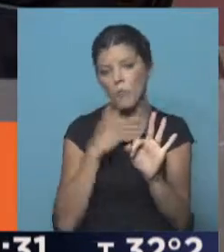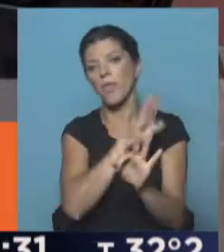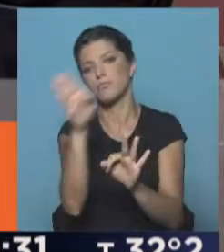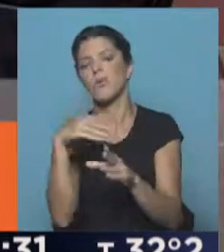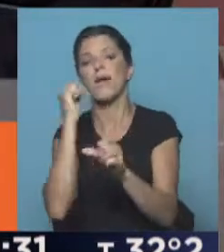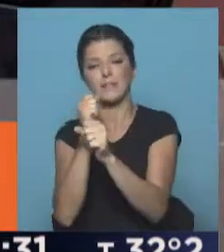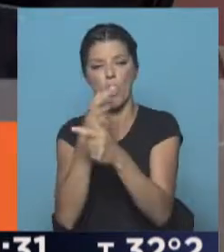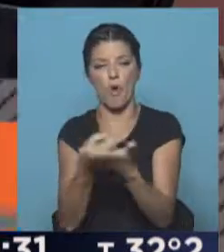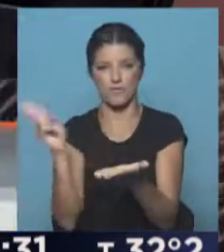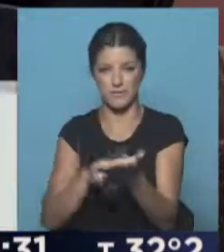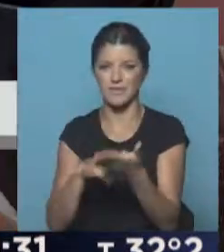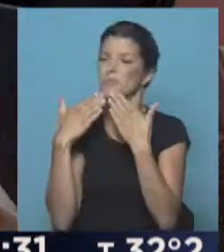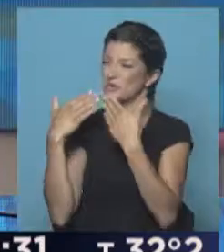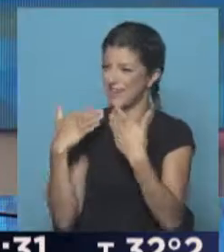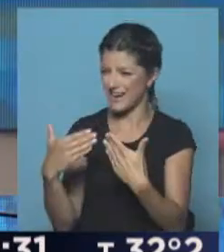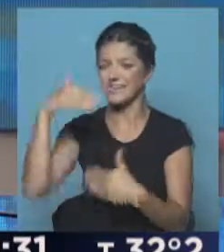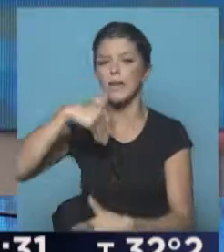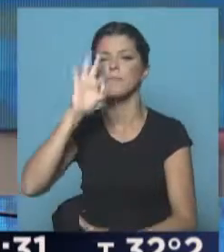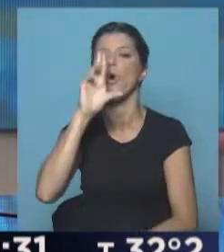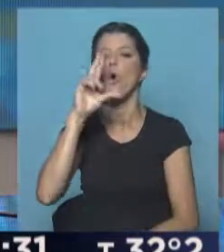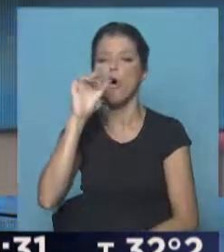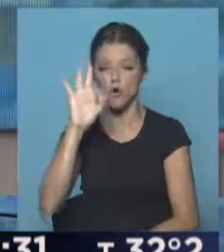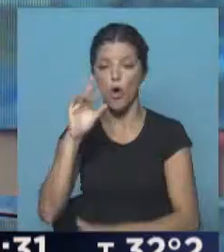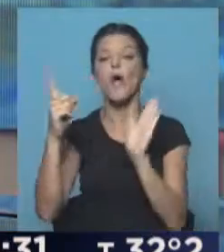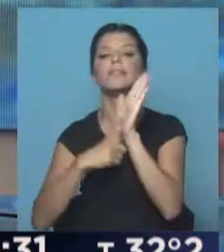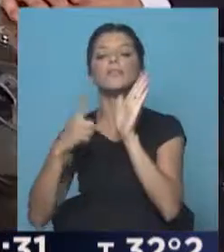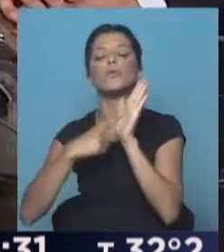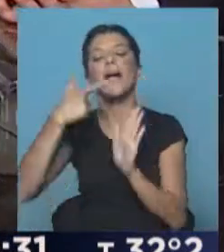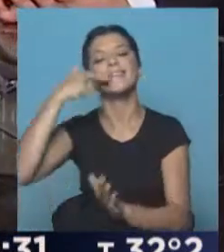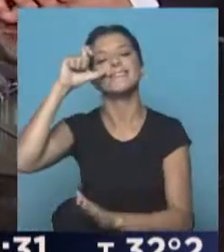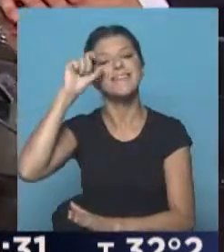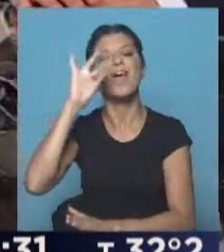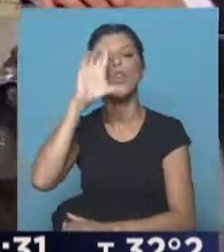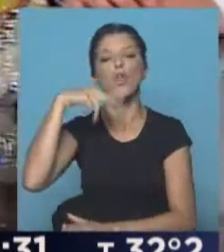sea un oro el titular de la sedronar la secretaría de prevención de las adicciones son